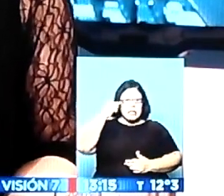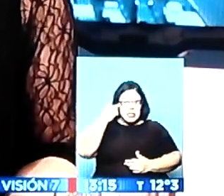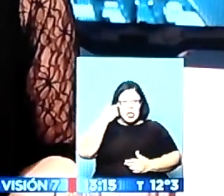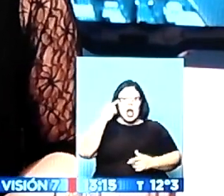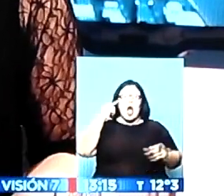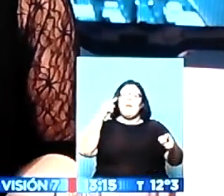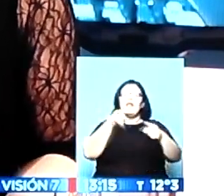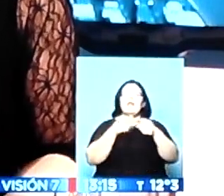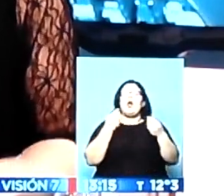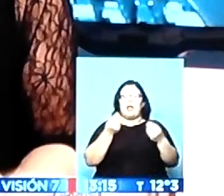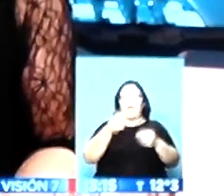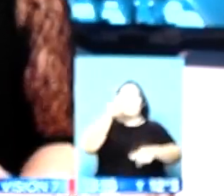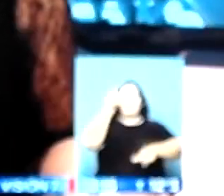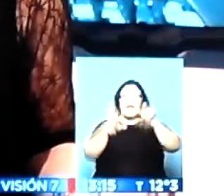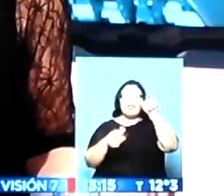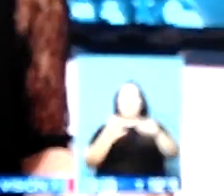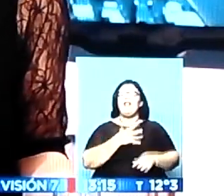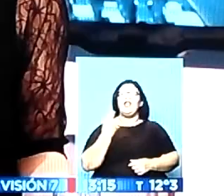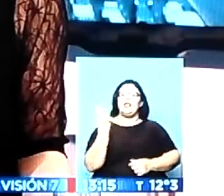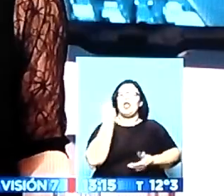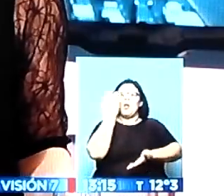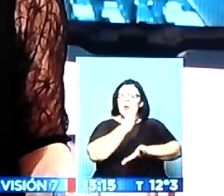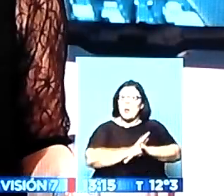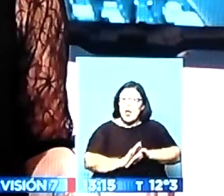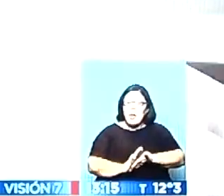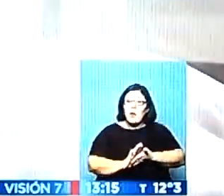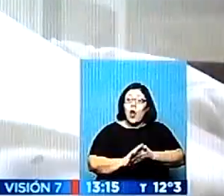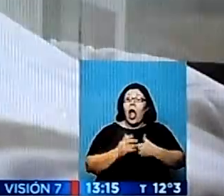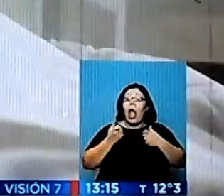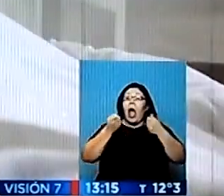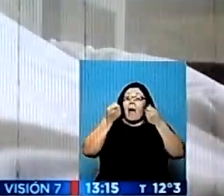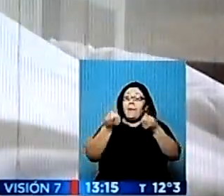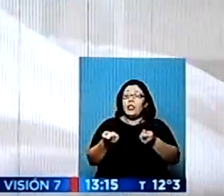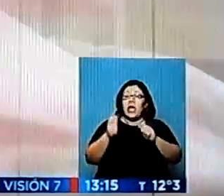principal apoyar a los nuevos directores, premiar óperas primas.